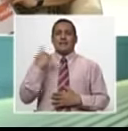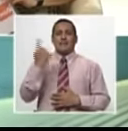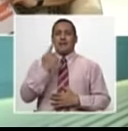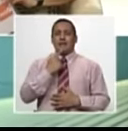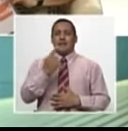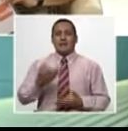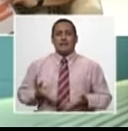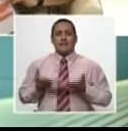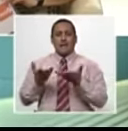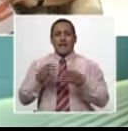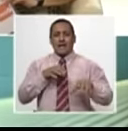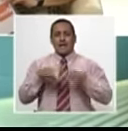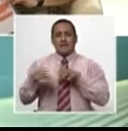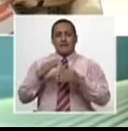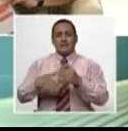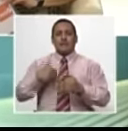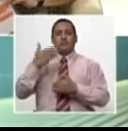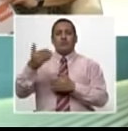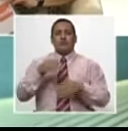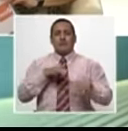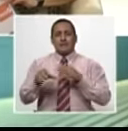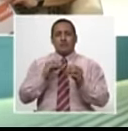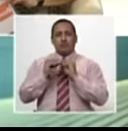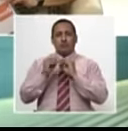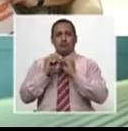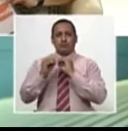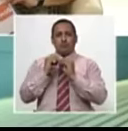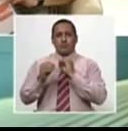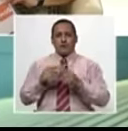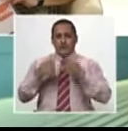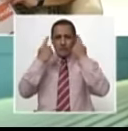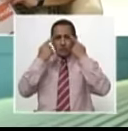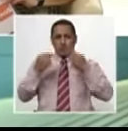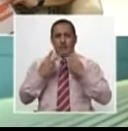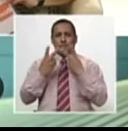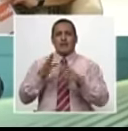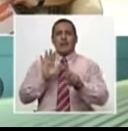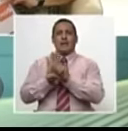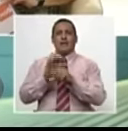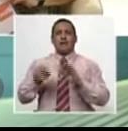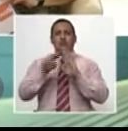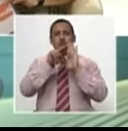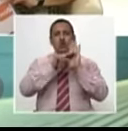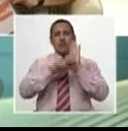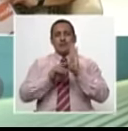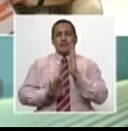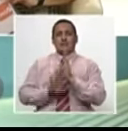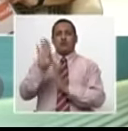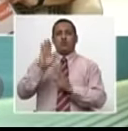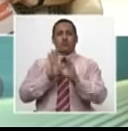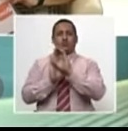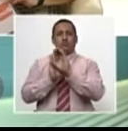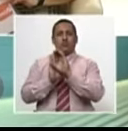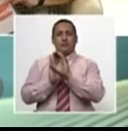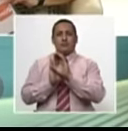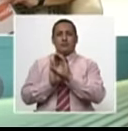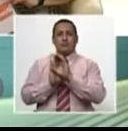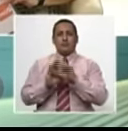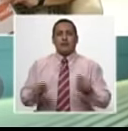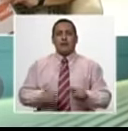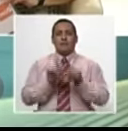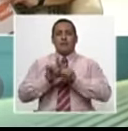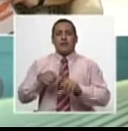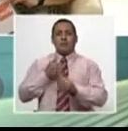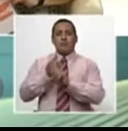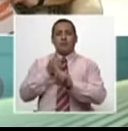generales que permiten hacer luego ya implementaciones más concretas a través de la ley, las normas de desarrollo constitucional y